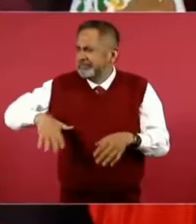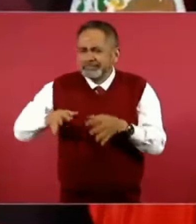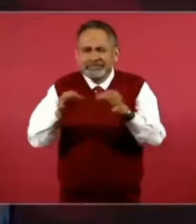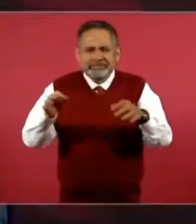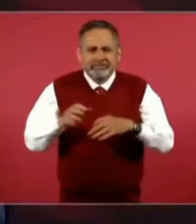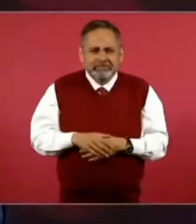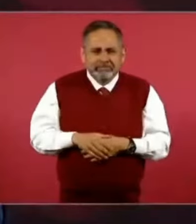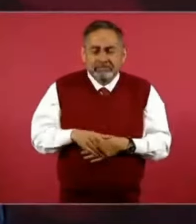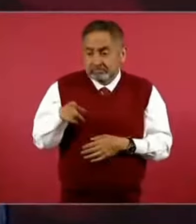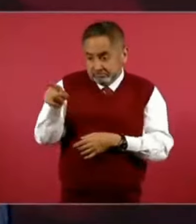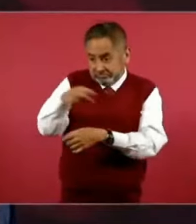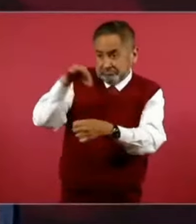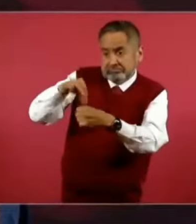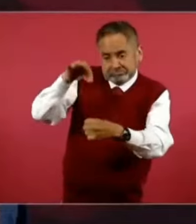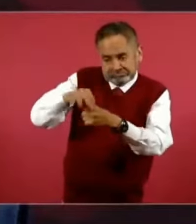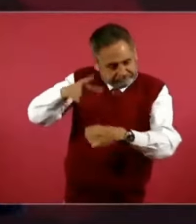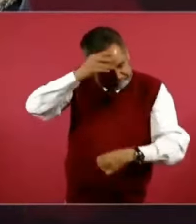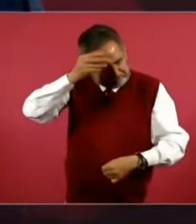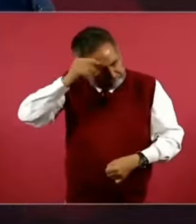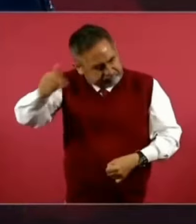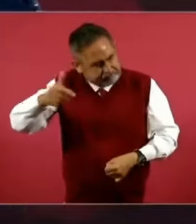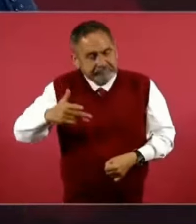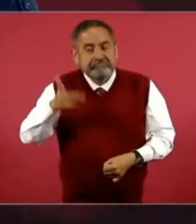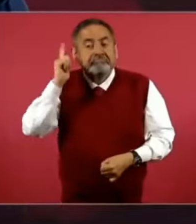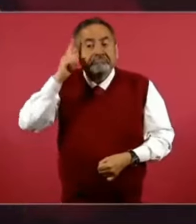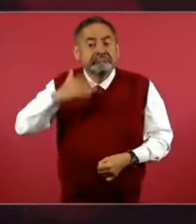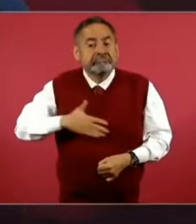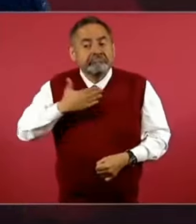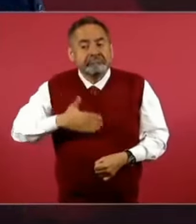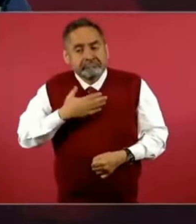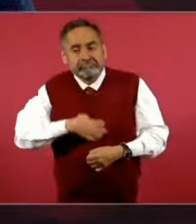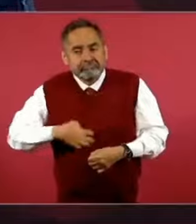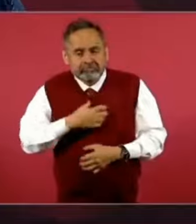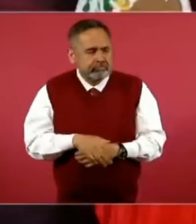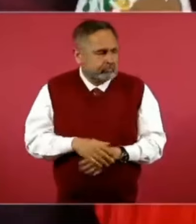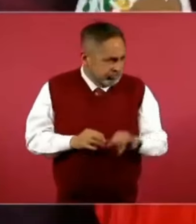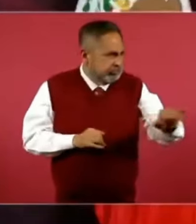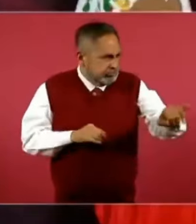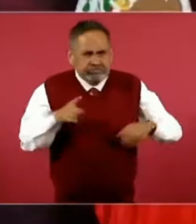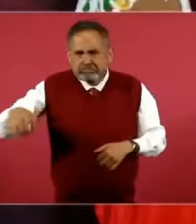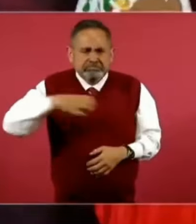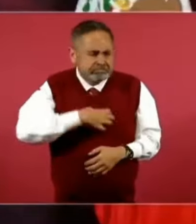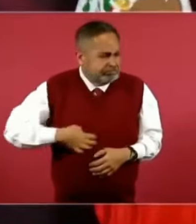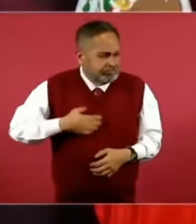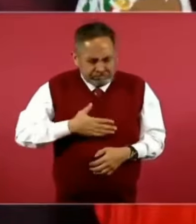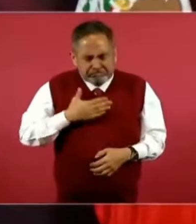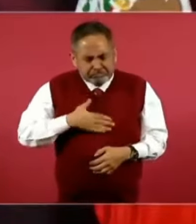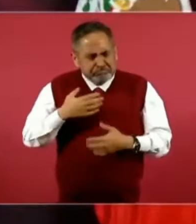Gocen lo votado. Claro que lo está gozando la gente está feliz.